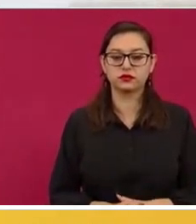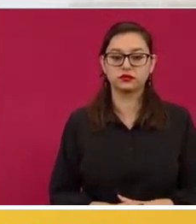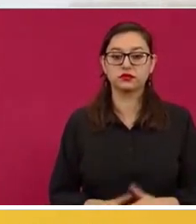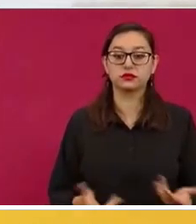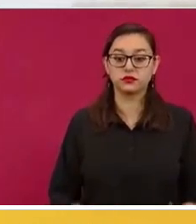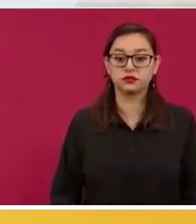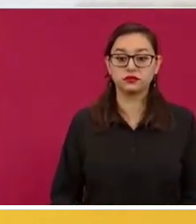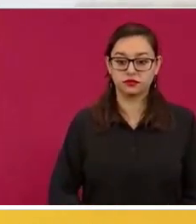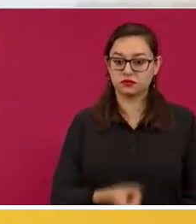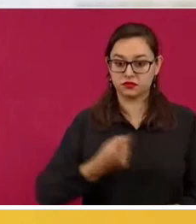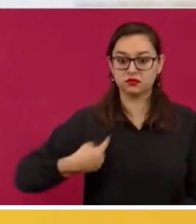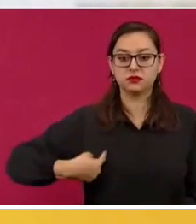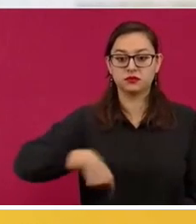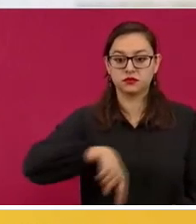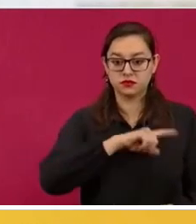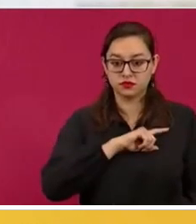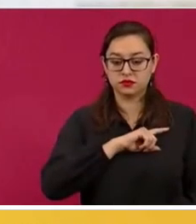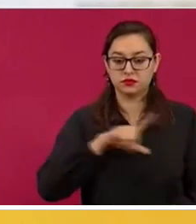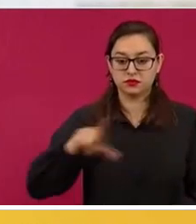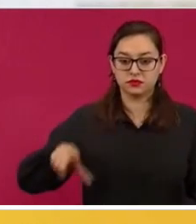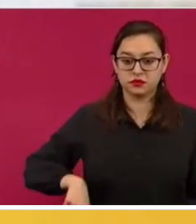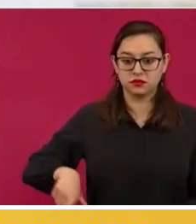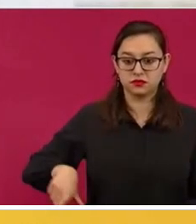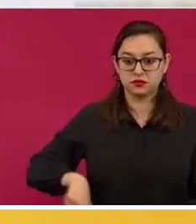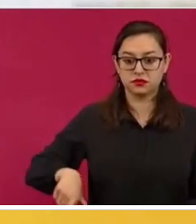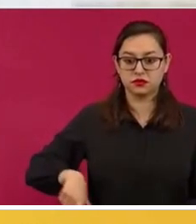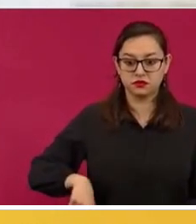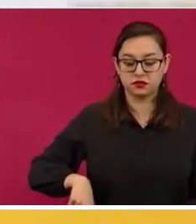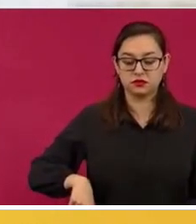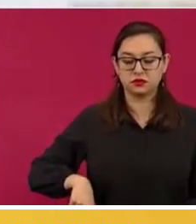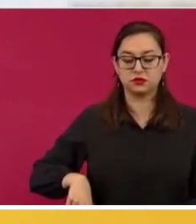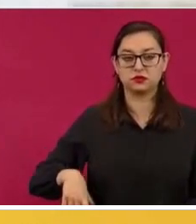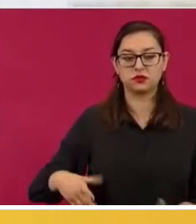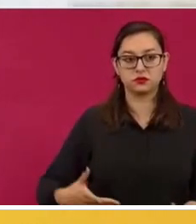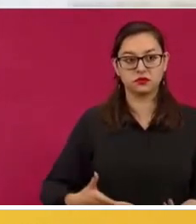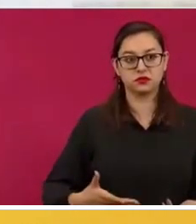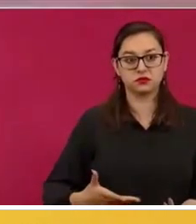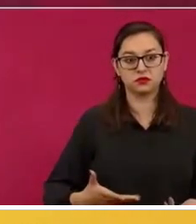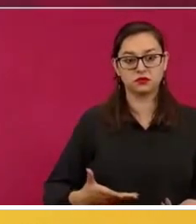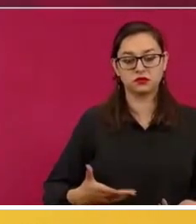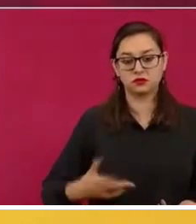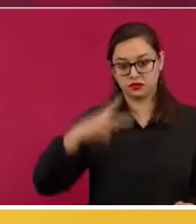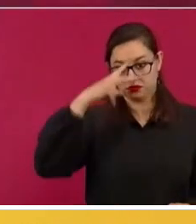mantenemos nuestra protesta porque el gobierno de Estados Unidos, de manera